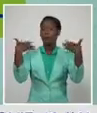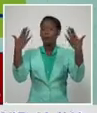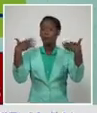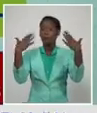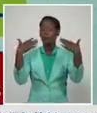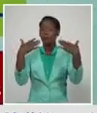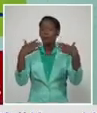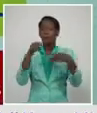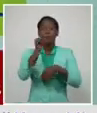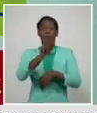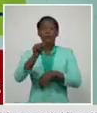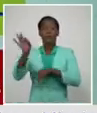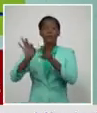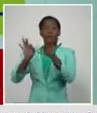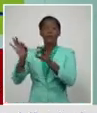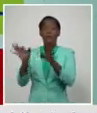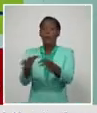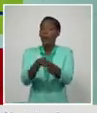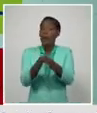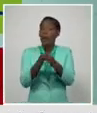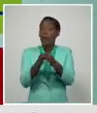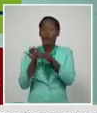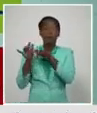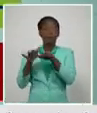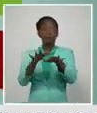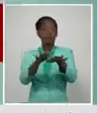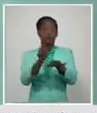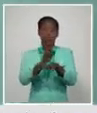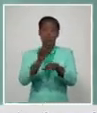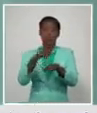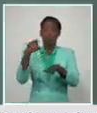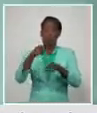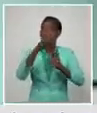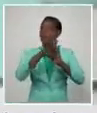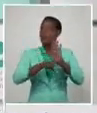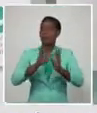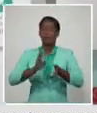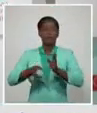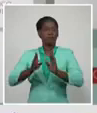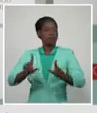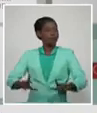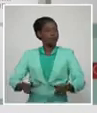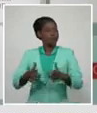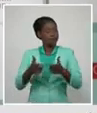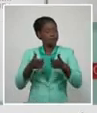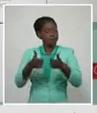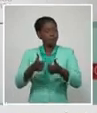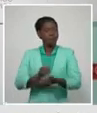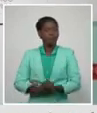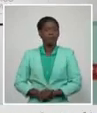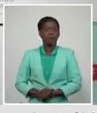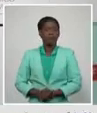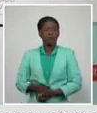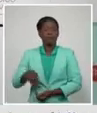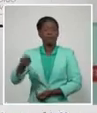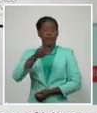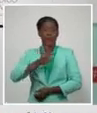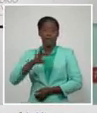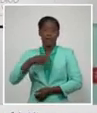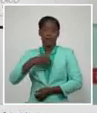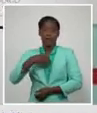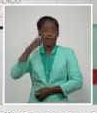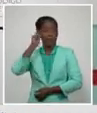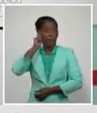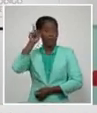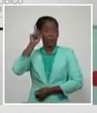personas y cumpliendo las medidas higiénico-sanitarias establecidas. La experiencia vivida en los últimos